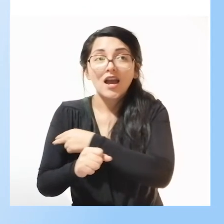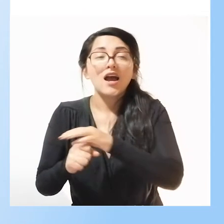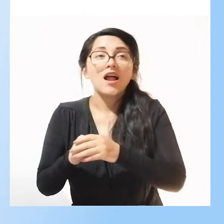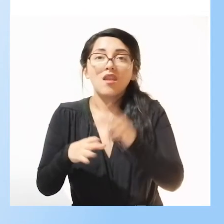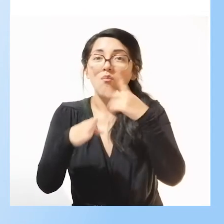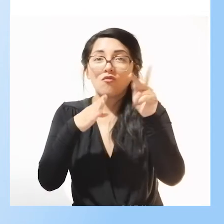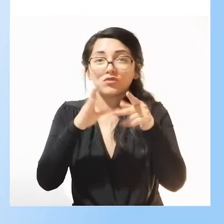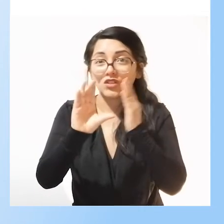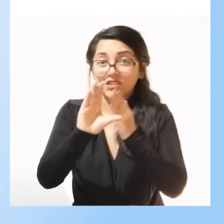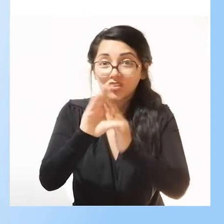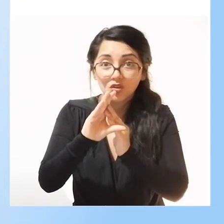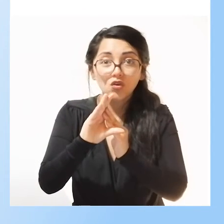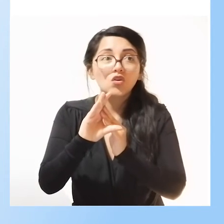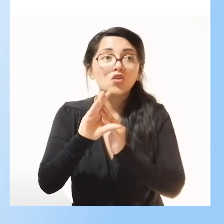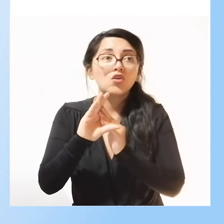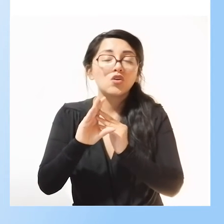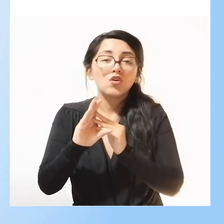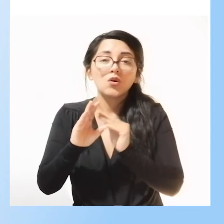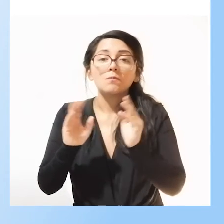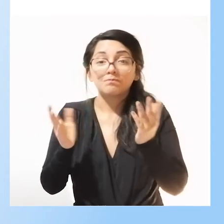profesionales, psicólogos,